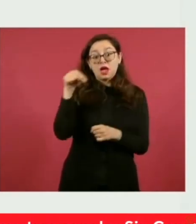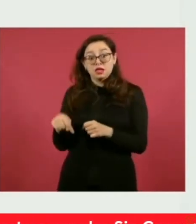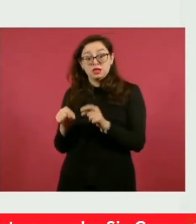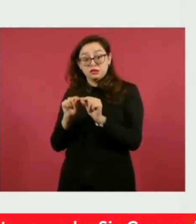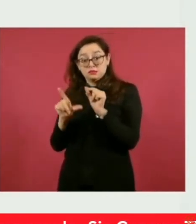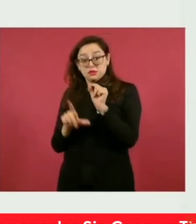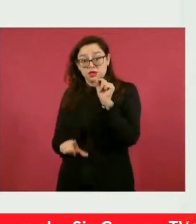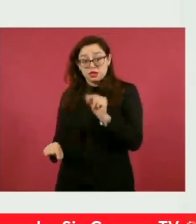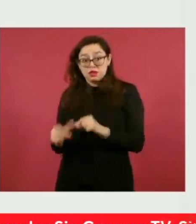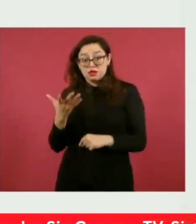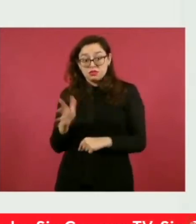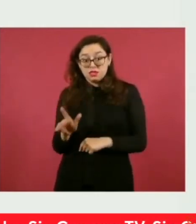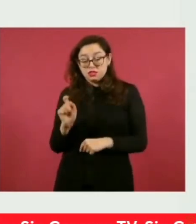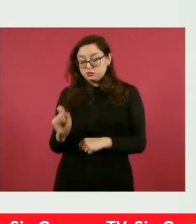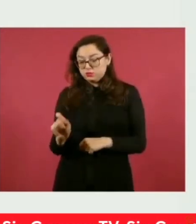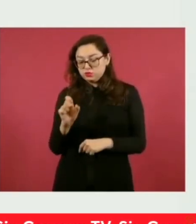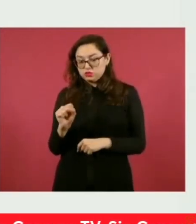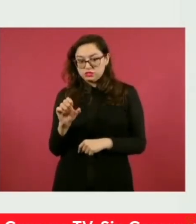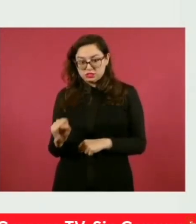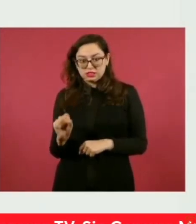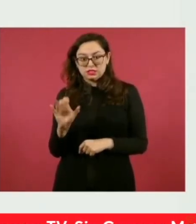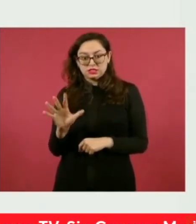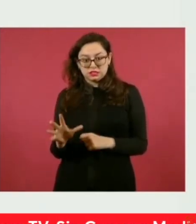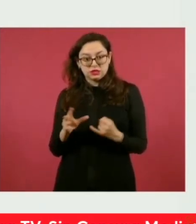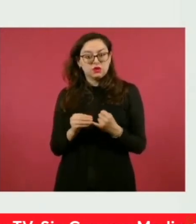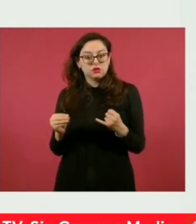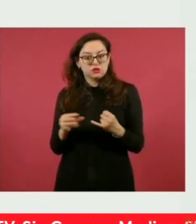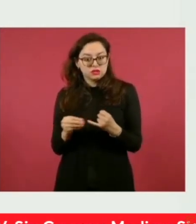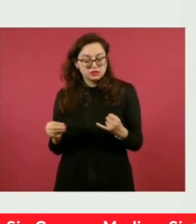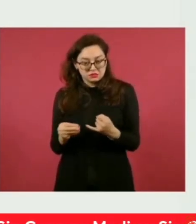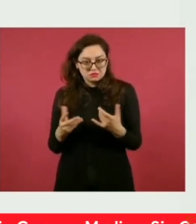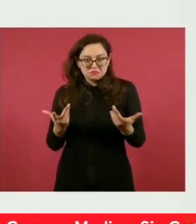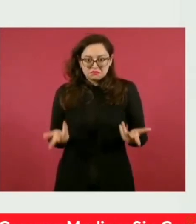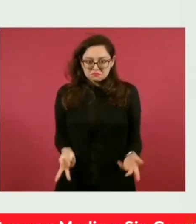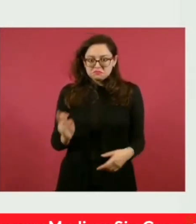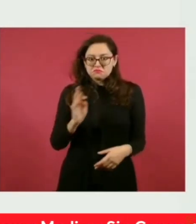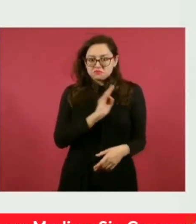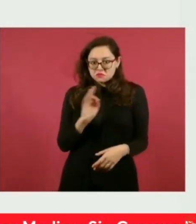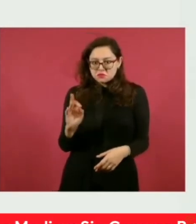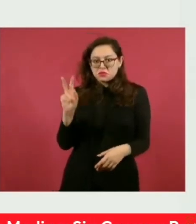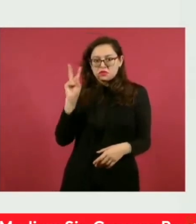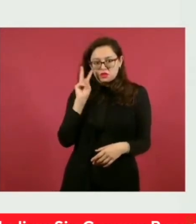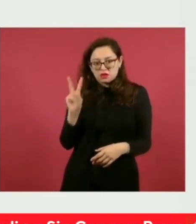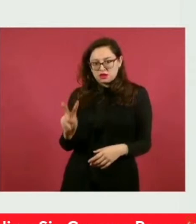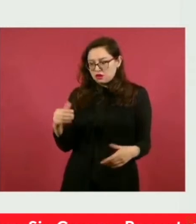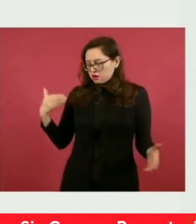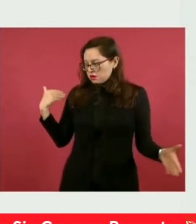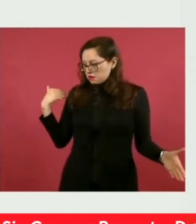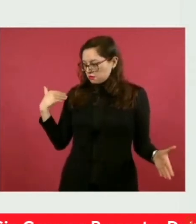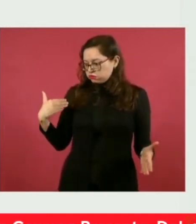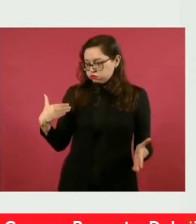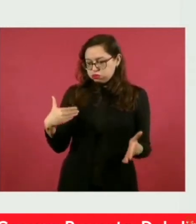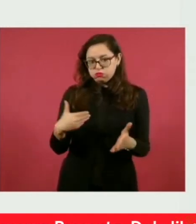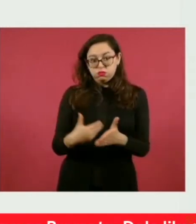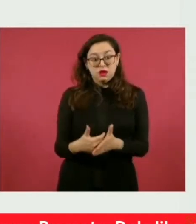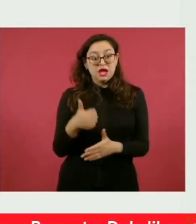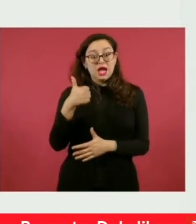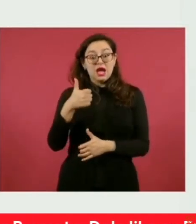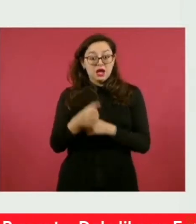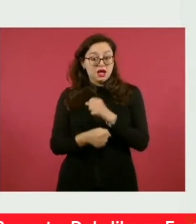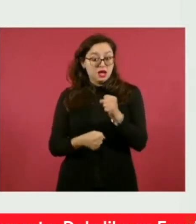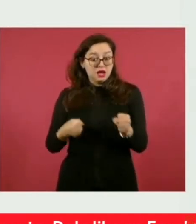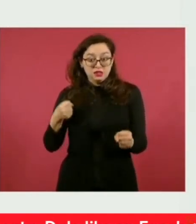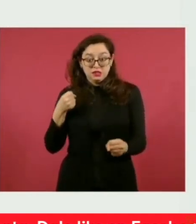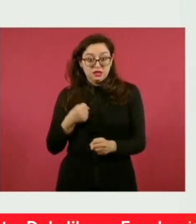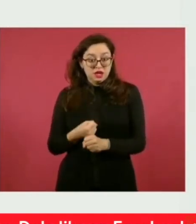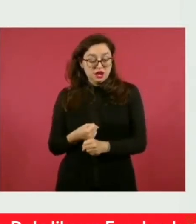65 centavos. Como podemos ver en la gráfica, y vale la pena resaltarlo ya en este cierre de administración, desde diciembre